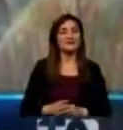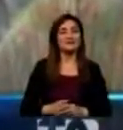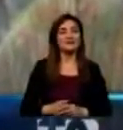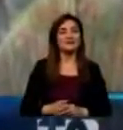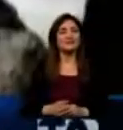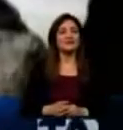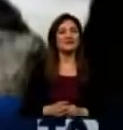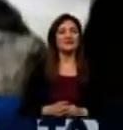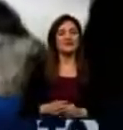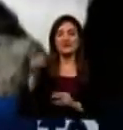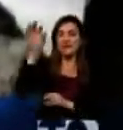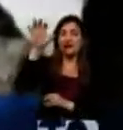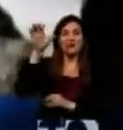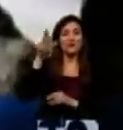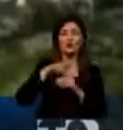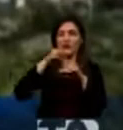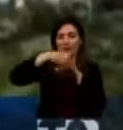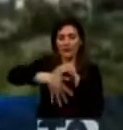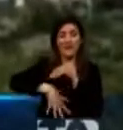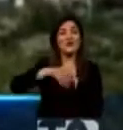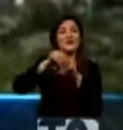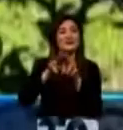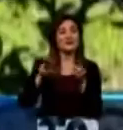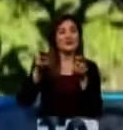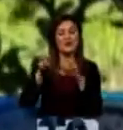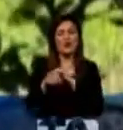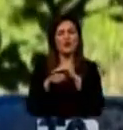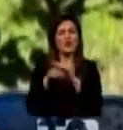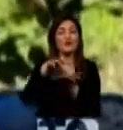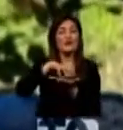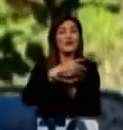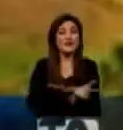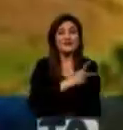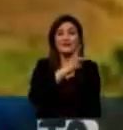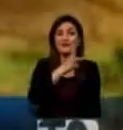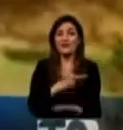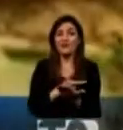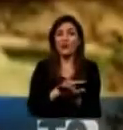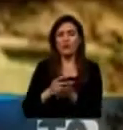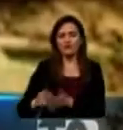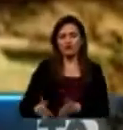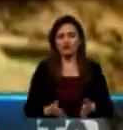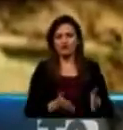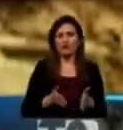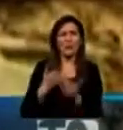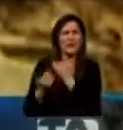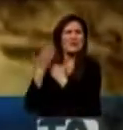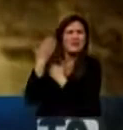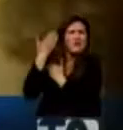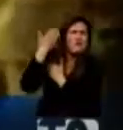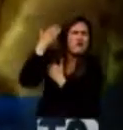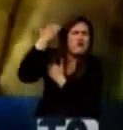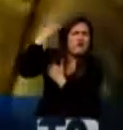En medio de un clima subtropical y vertientes naturales se encuentra la ruta escondida en la provincia de Pichincha, un camino precolonial construido por